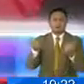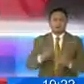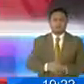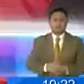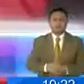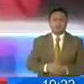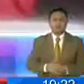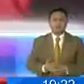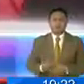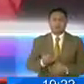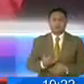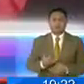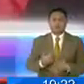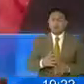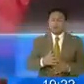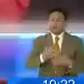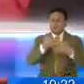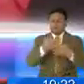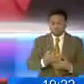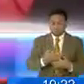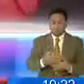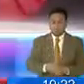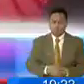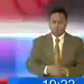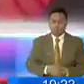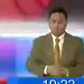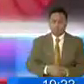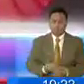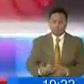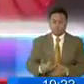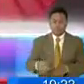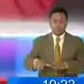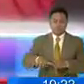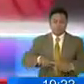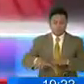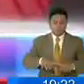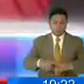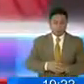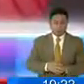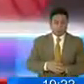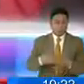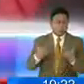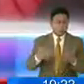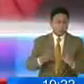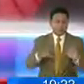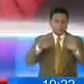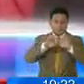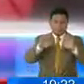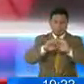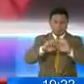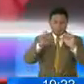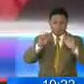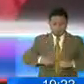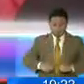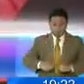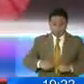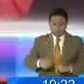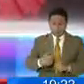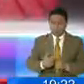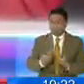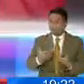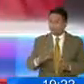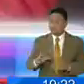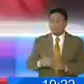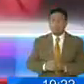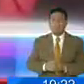vamos a ser muy firmes, coordinar en el tema de que si alguna institución o empresa quiere hacer una aportación